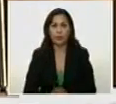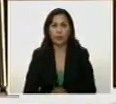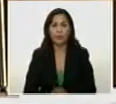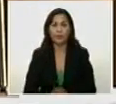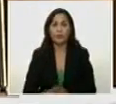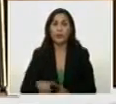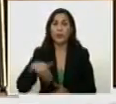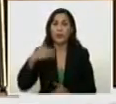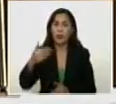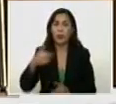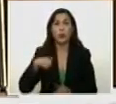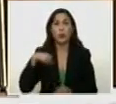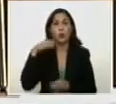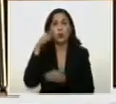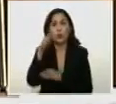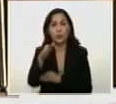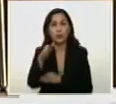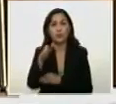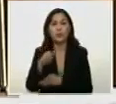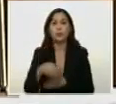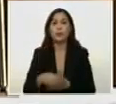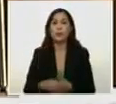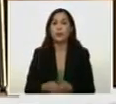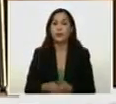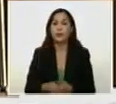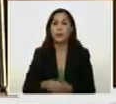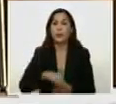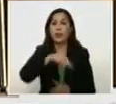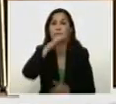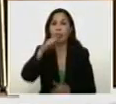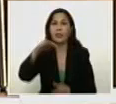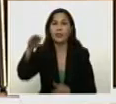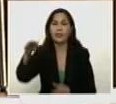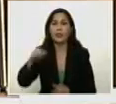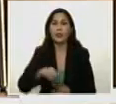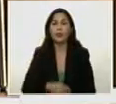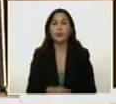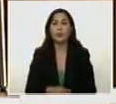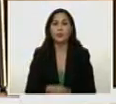Y luego me fui para allá, para el cerro allá Montecano.